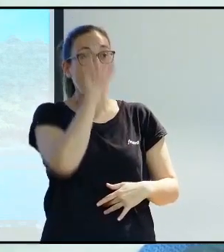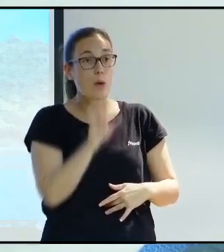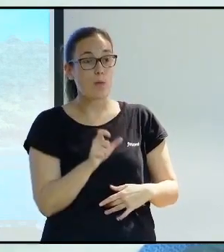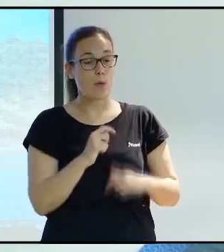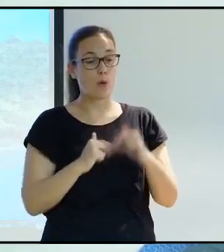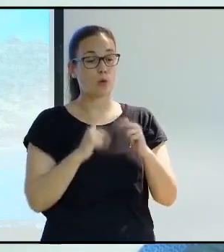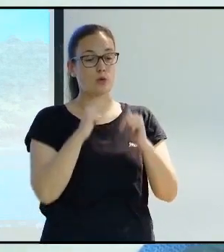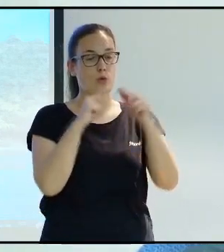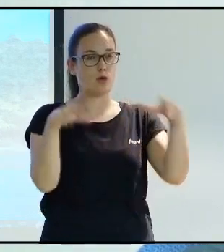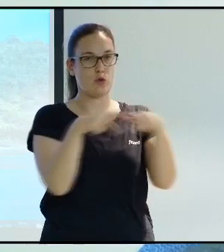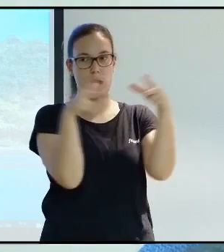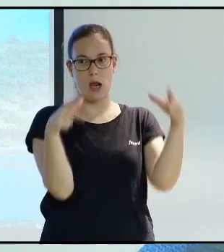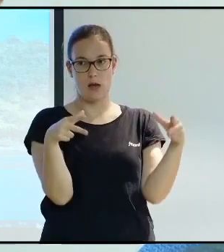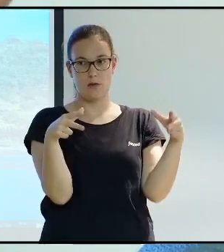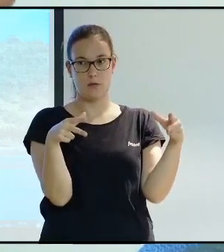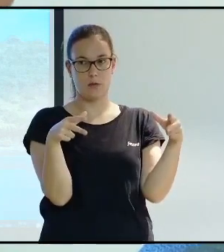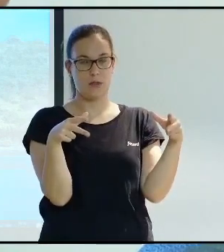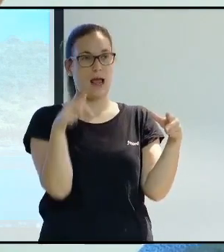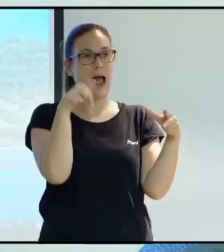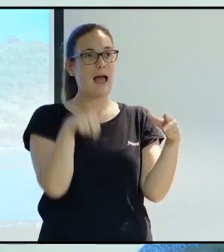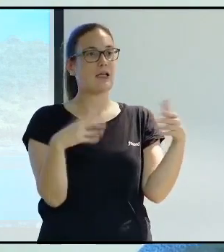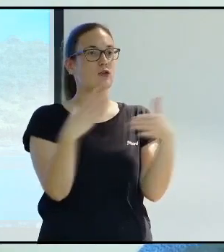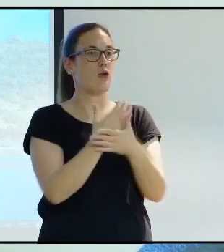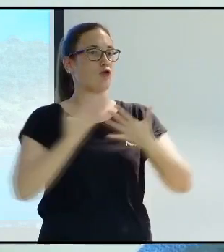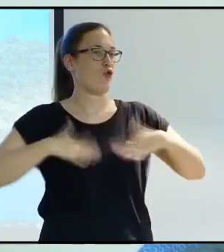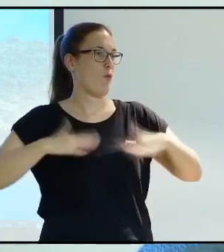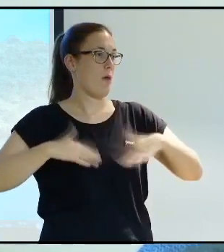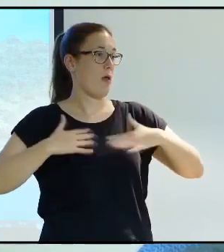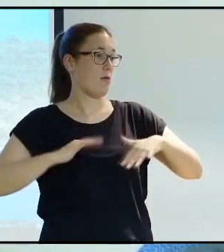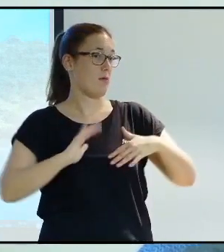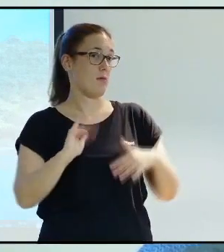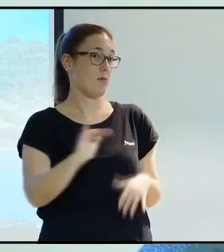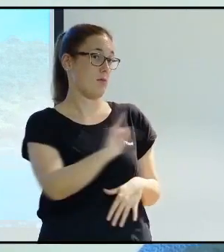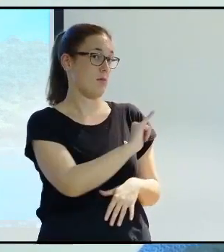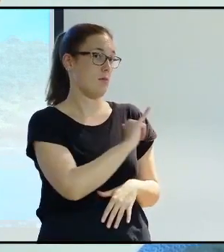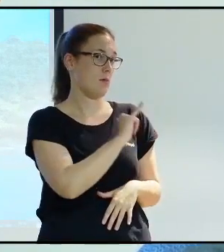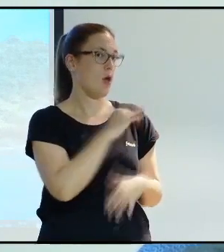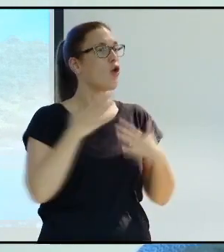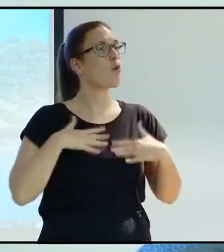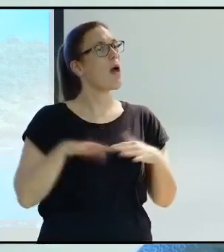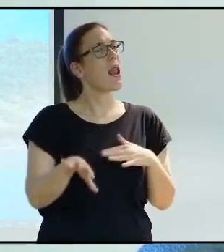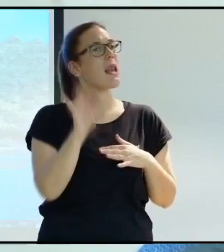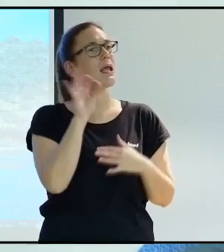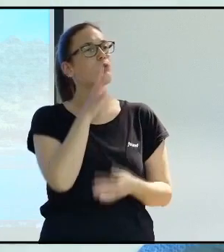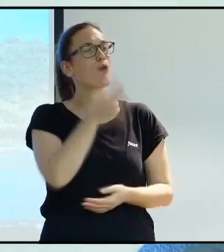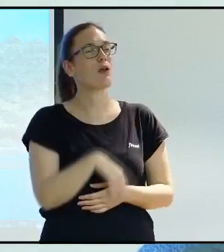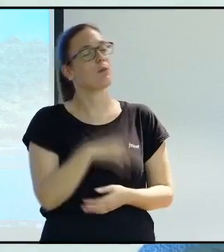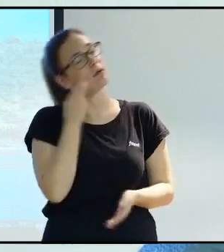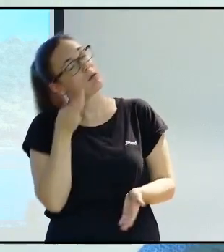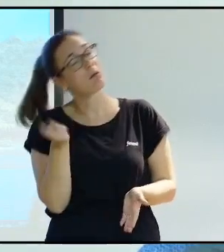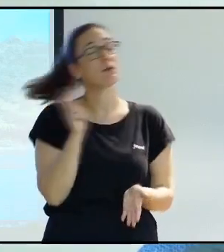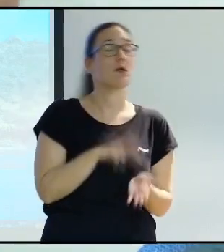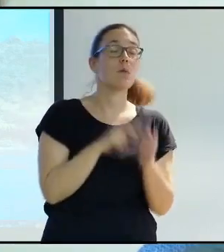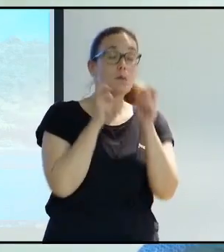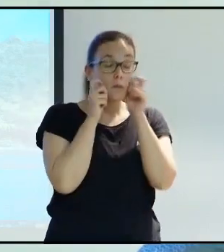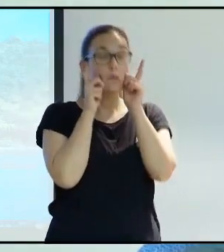construido. Aquí todos hoy vamos vestidos de alguna manera, ¿verdad? Por alguna razón. O sea, no nos hemos levantado por la mañana a